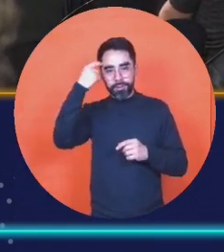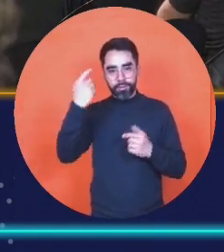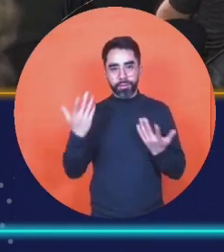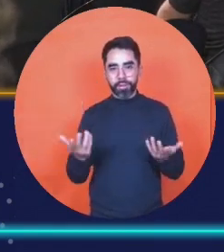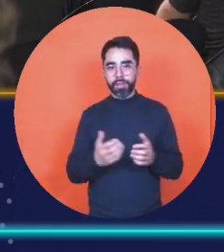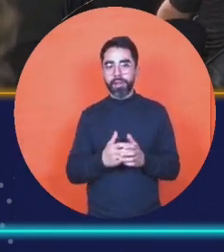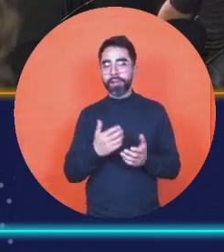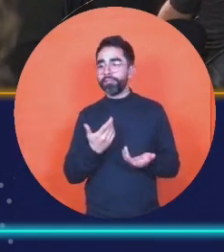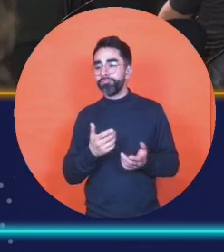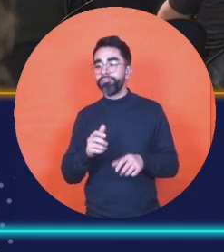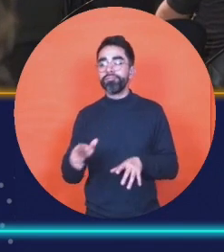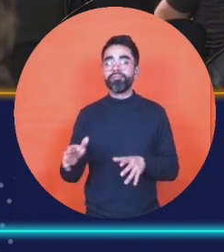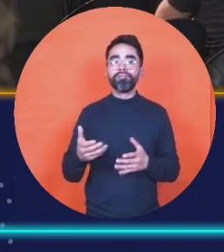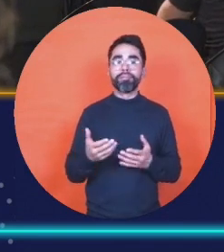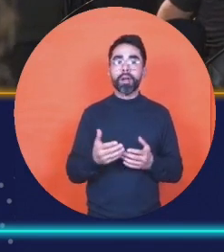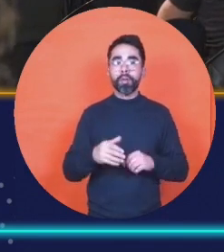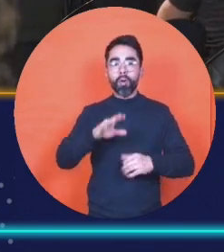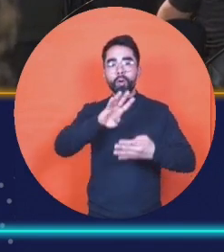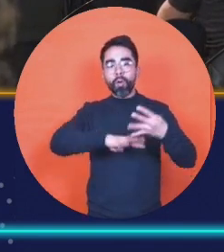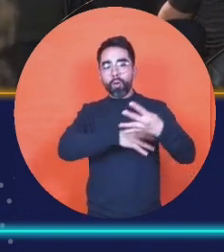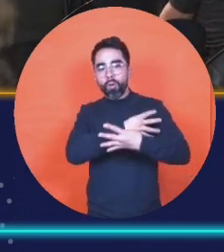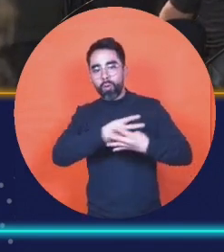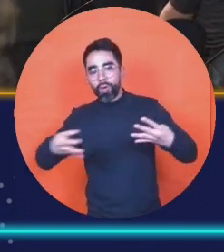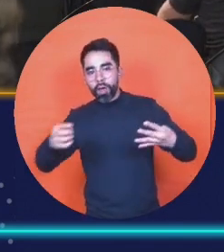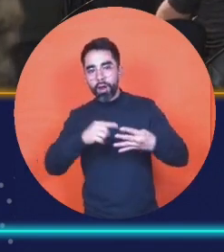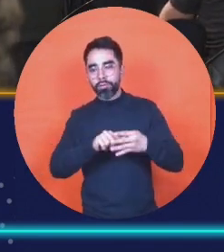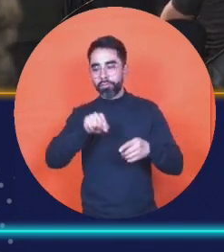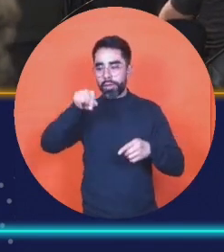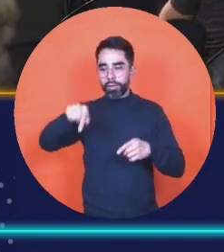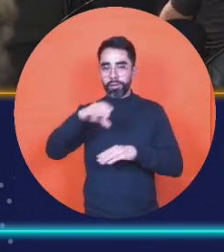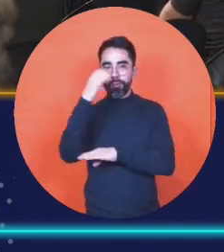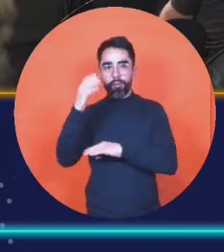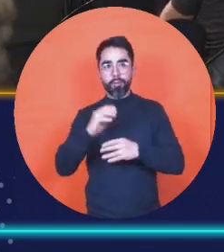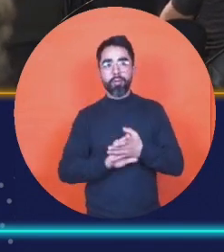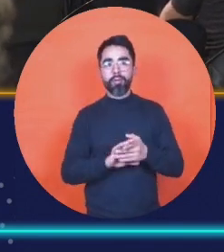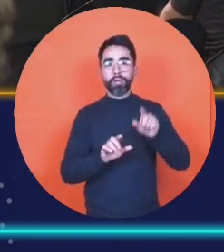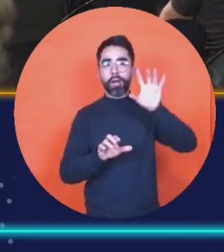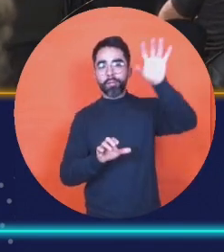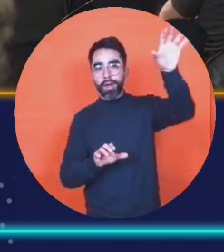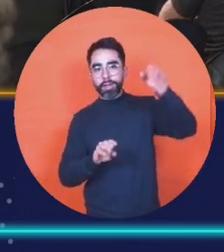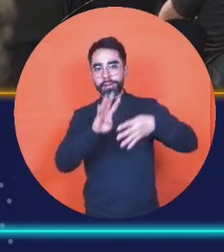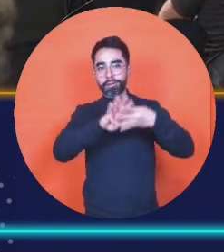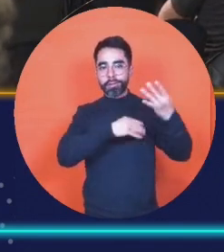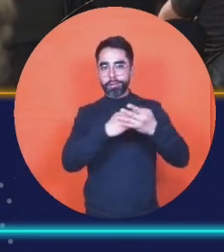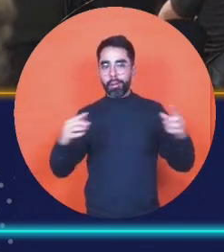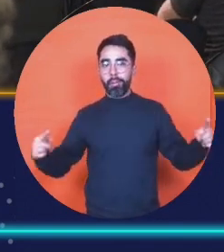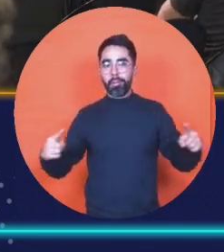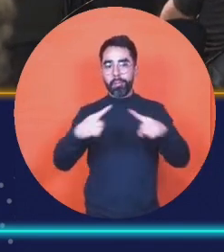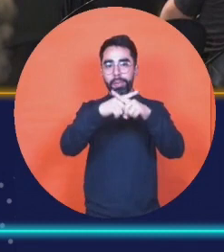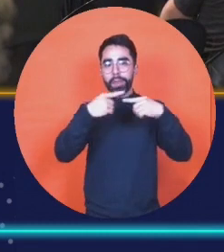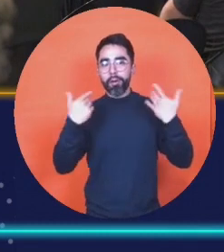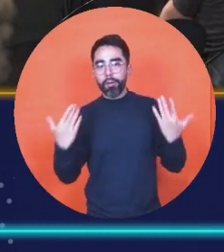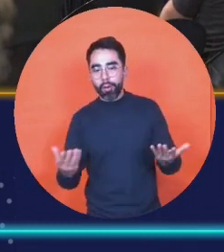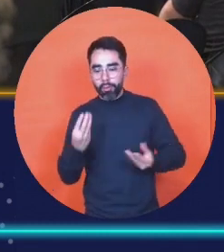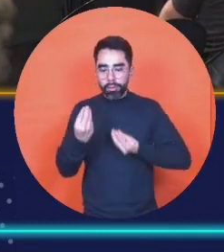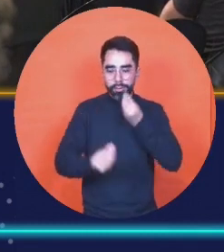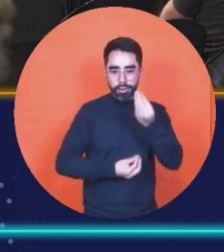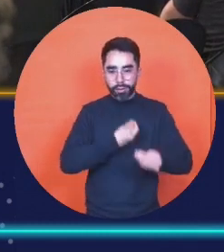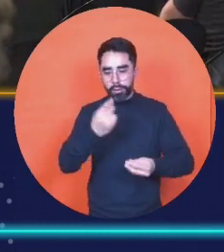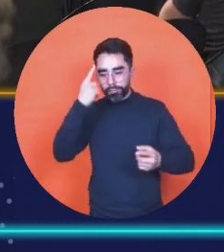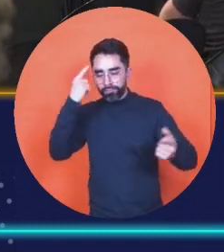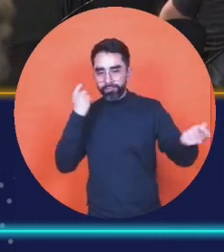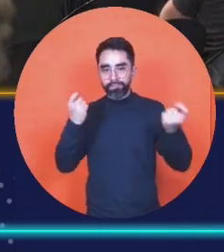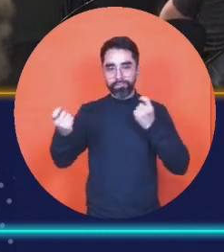las diferencias horarias son 3 horas, pues como qué tipo de retos se les presentaron con esa diferencia tan grande y cómo los